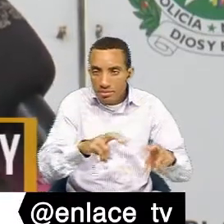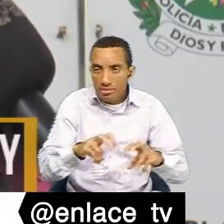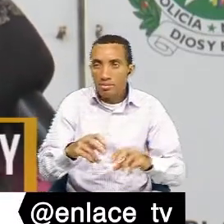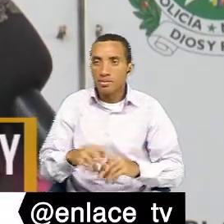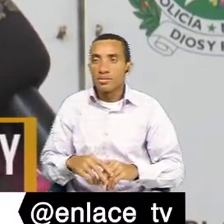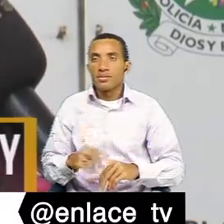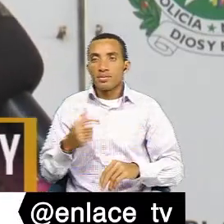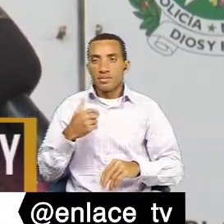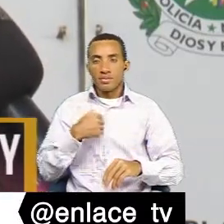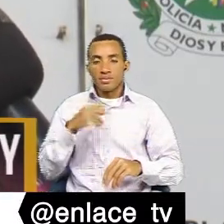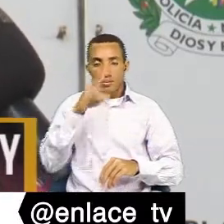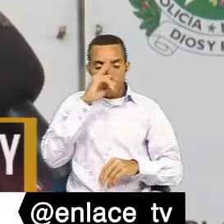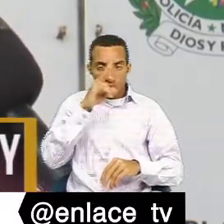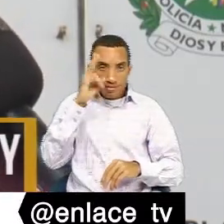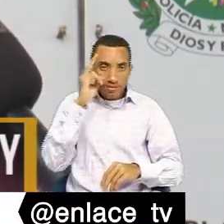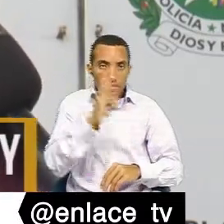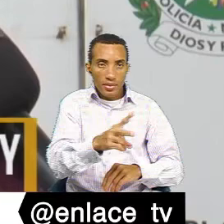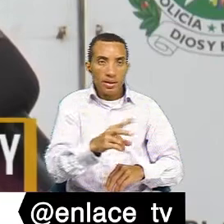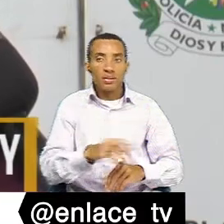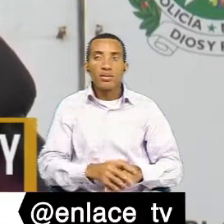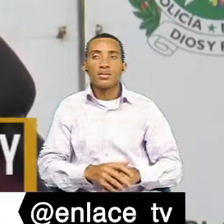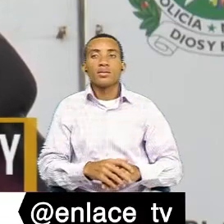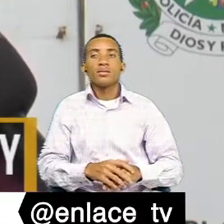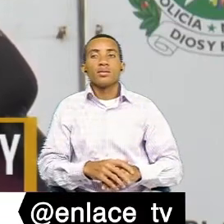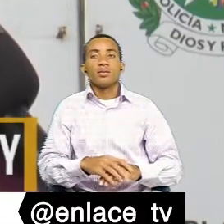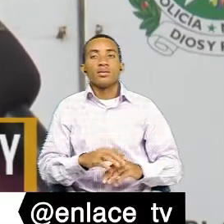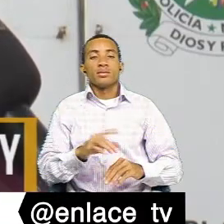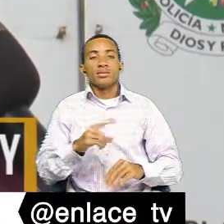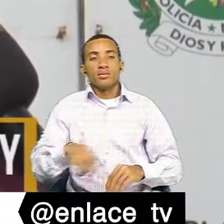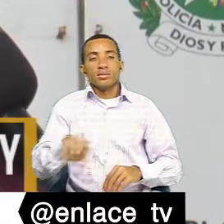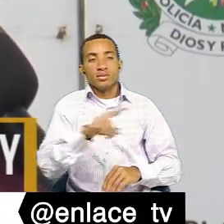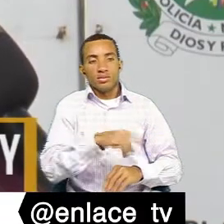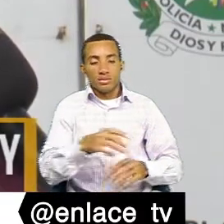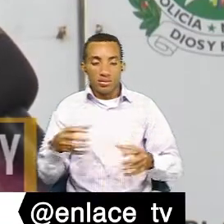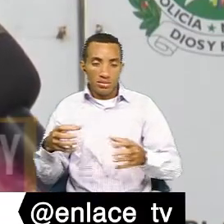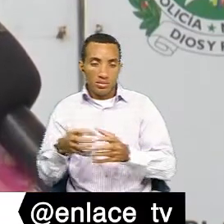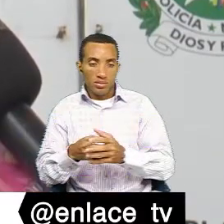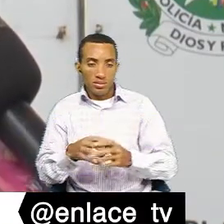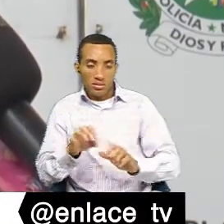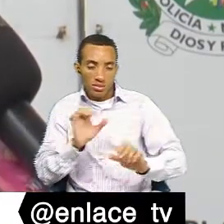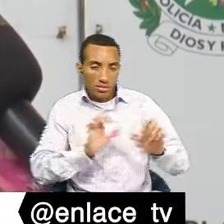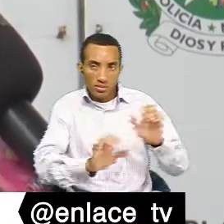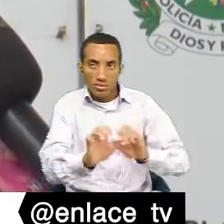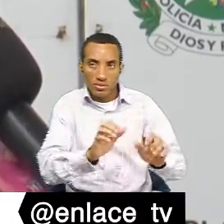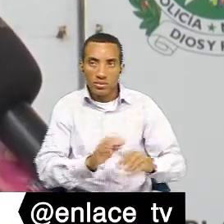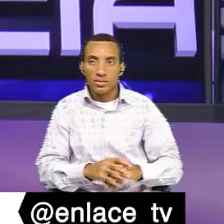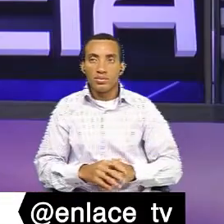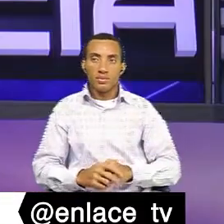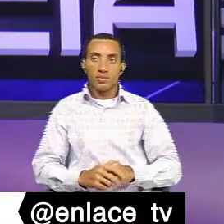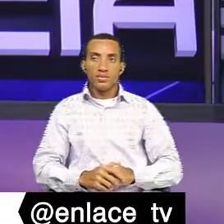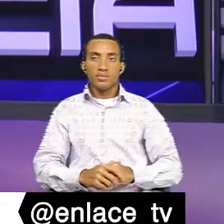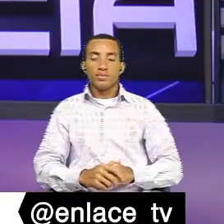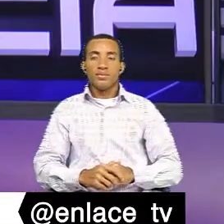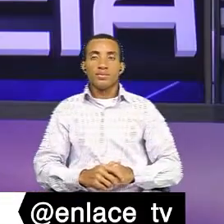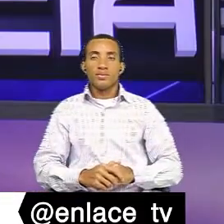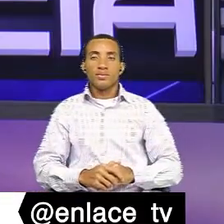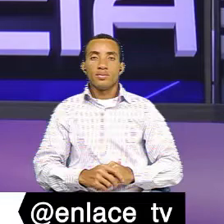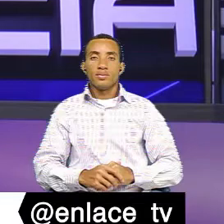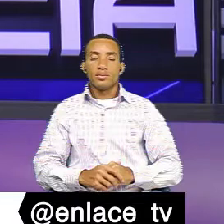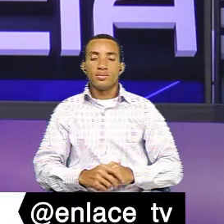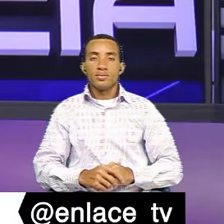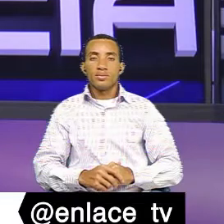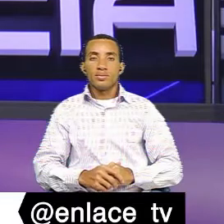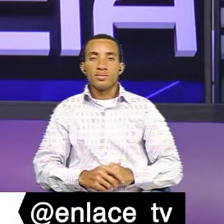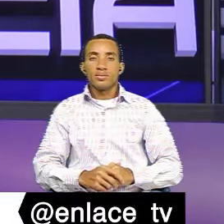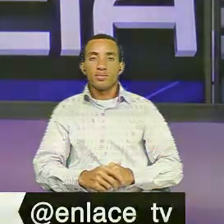certeza del respeto que se ha tenido por parte de nuestros funcionarios en la realización de este operativo. El Instituto